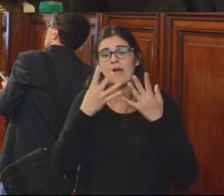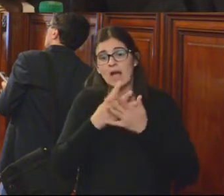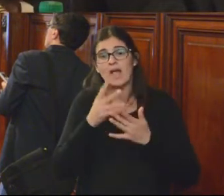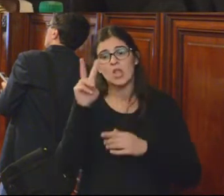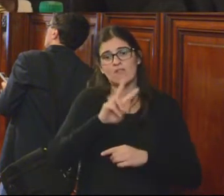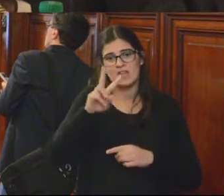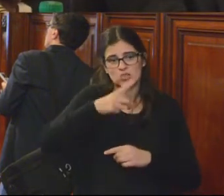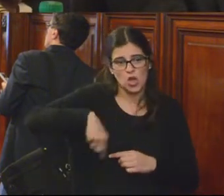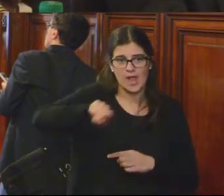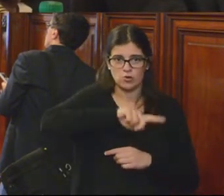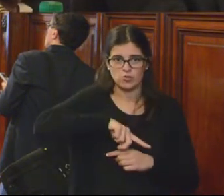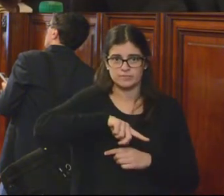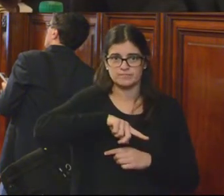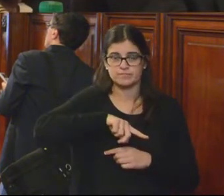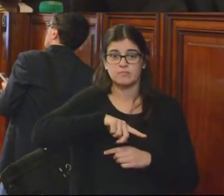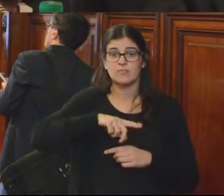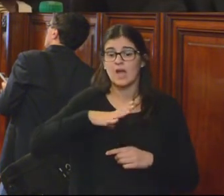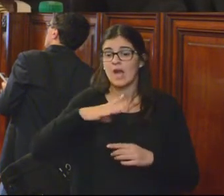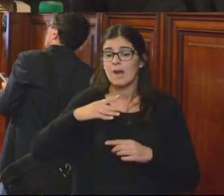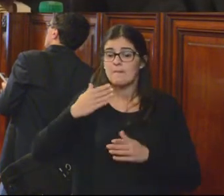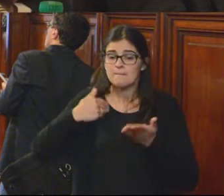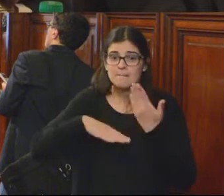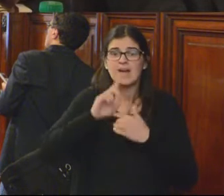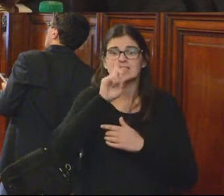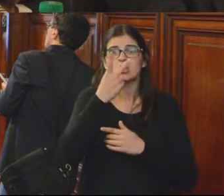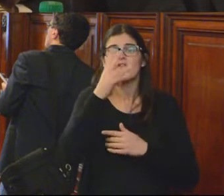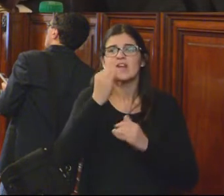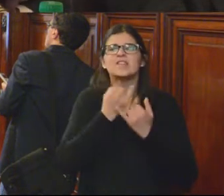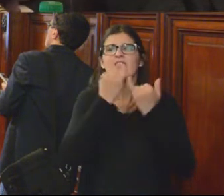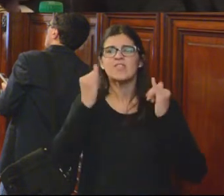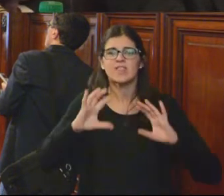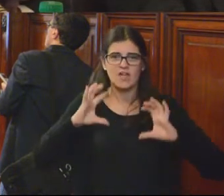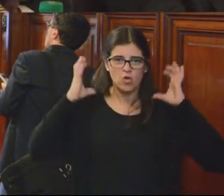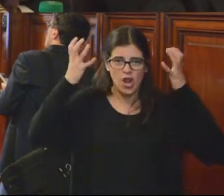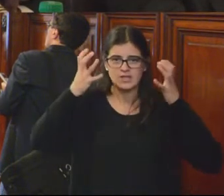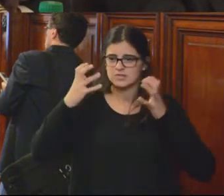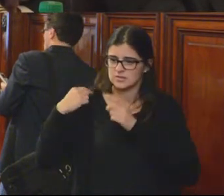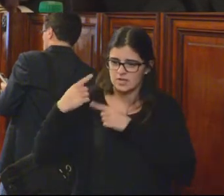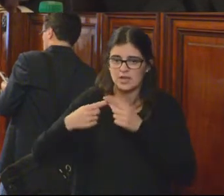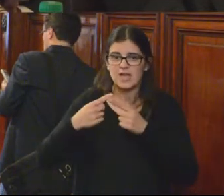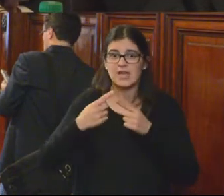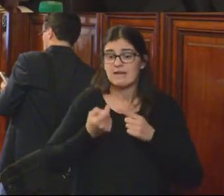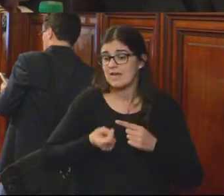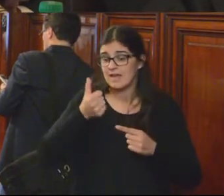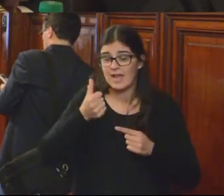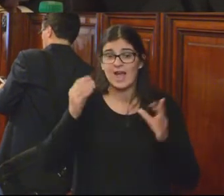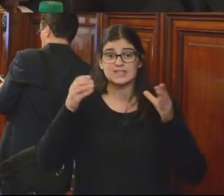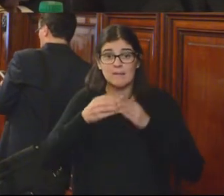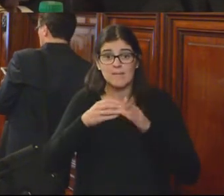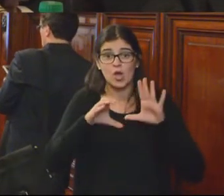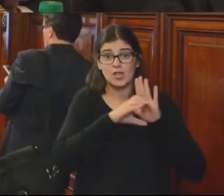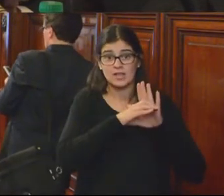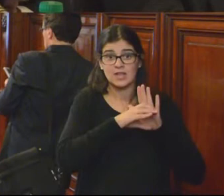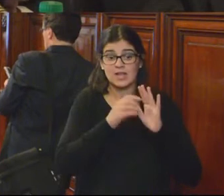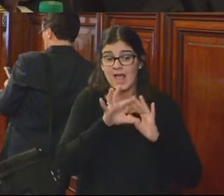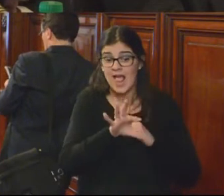venezolanos. Venimos de más de 120 días de violencia y apenas la Asamblea Nacional Constituyente fue